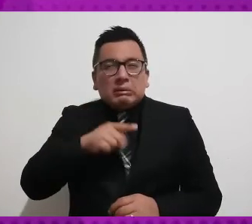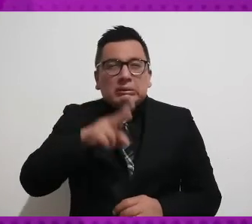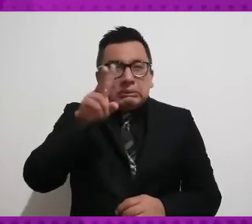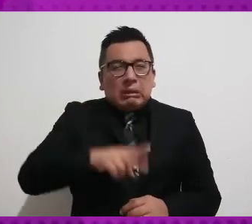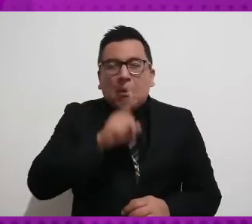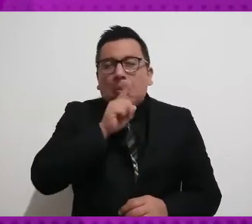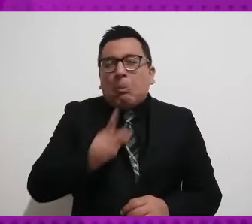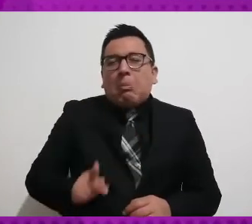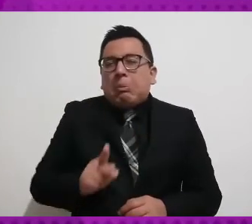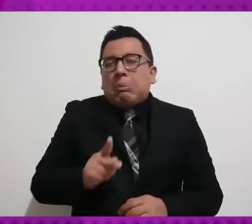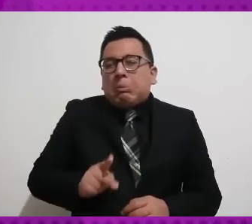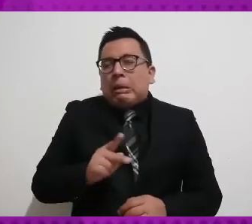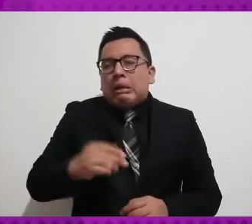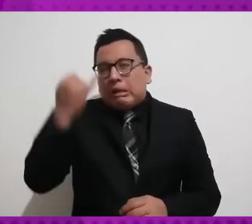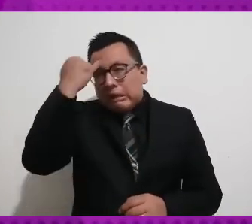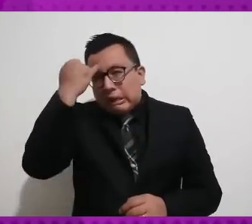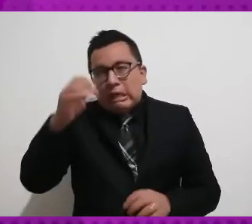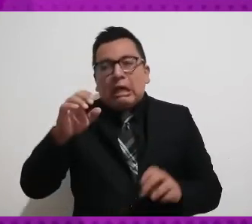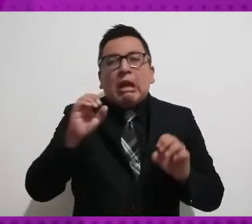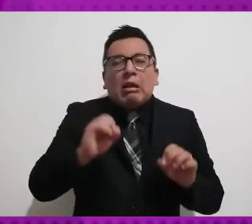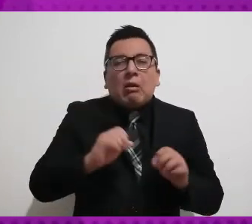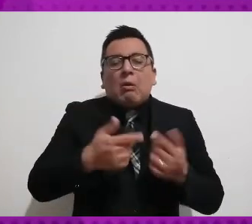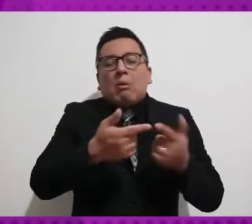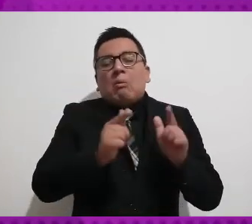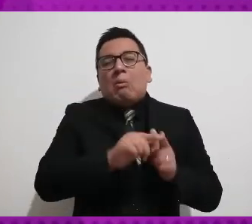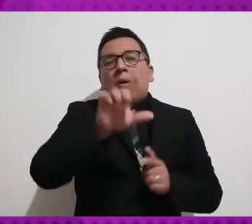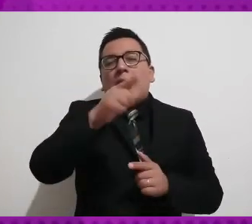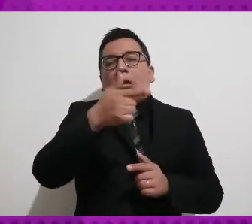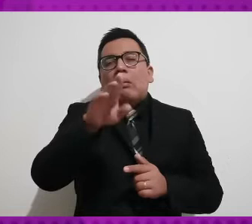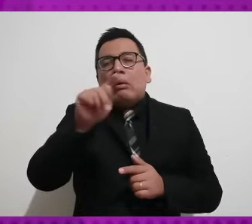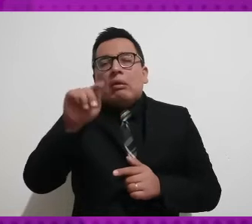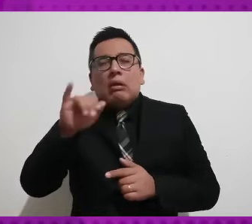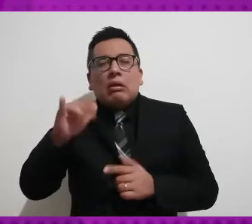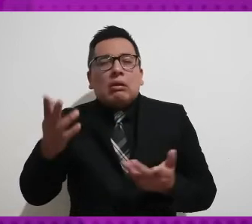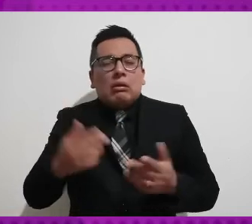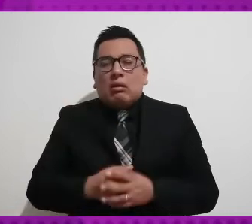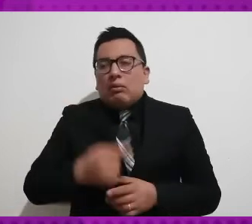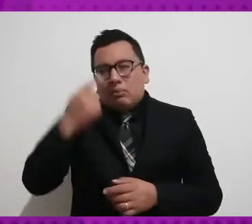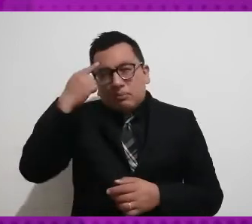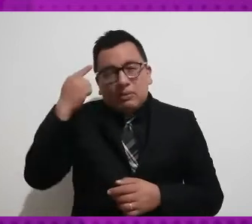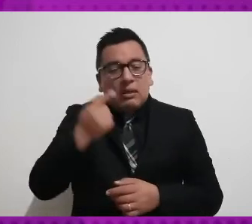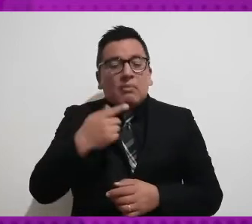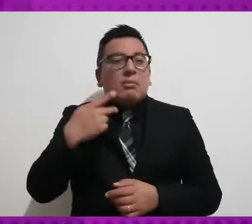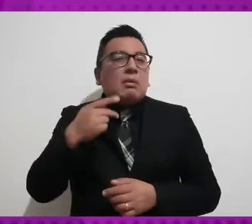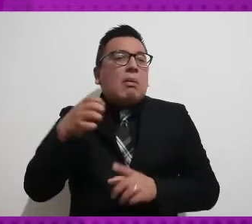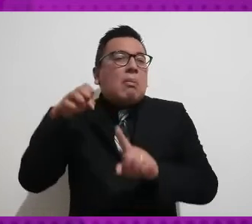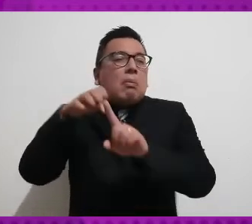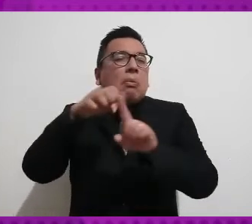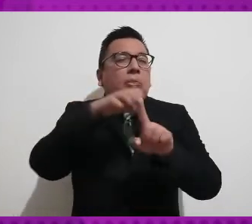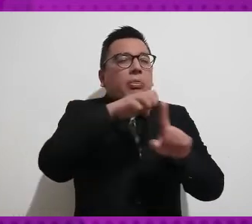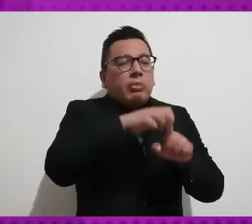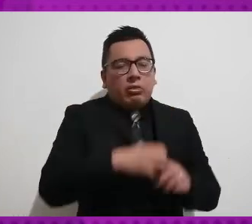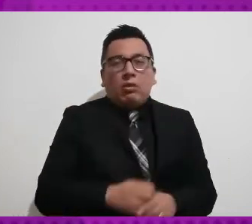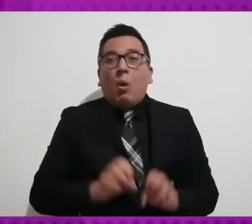y burlar el sistema electoral, campañas que no tienen propuestas, sino solamente